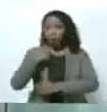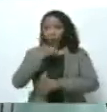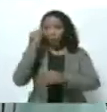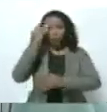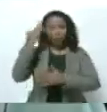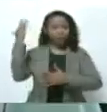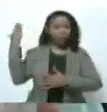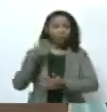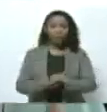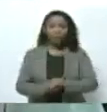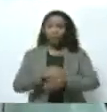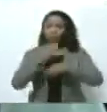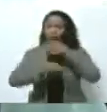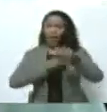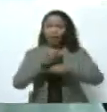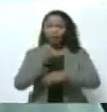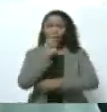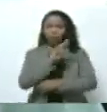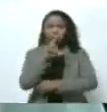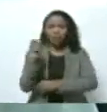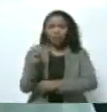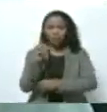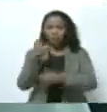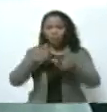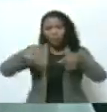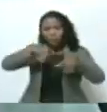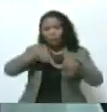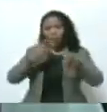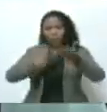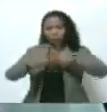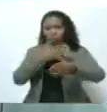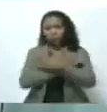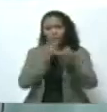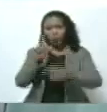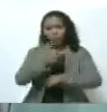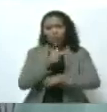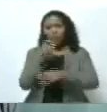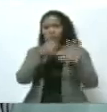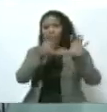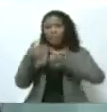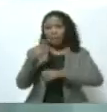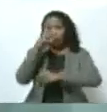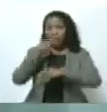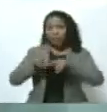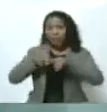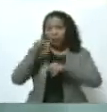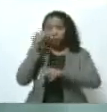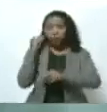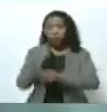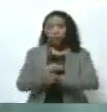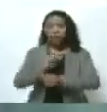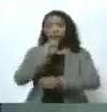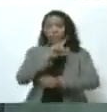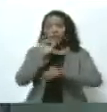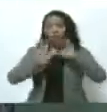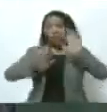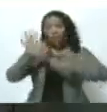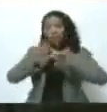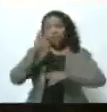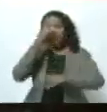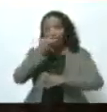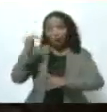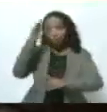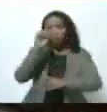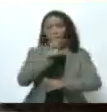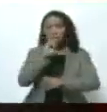sueño, donde realizamos 200 platos servidos que se dividen en 60 niños, 115 adultos y